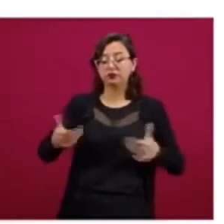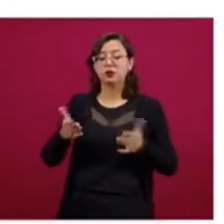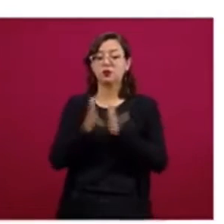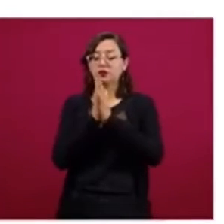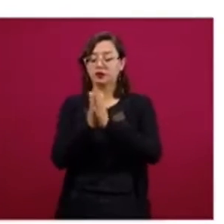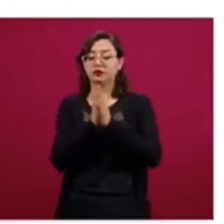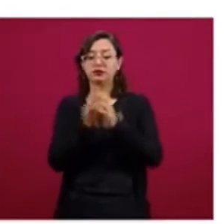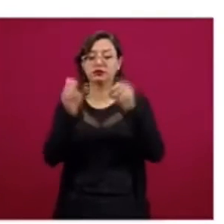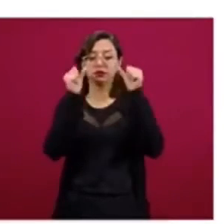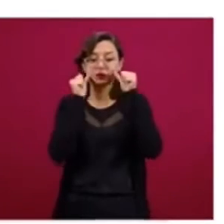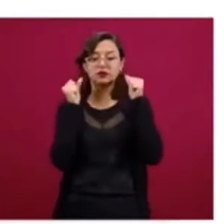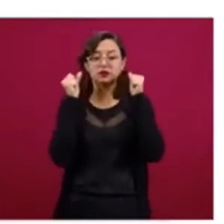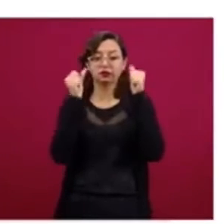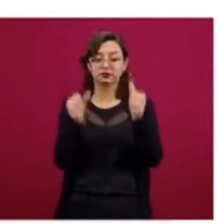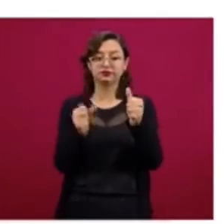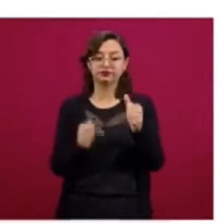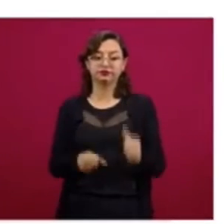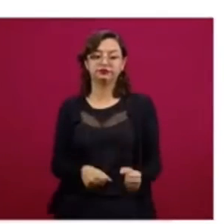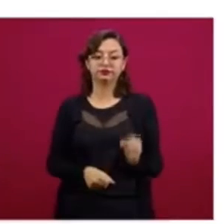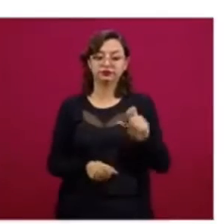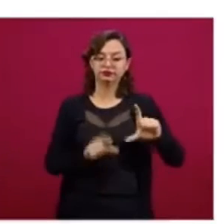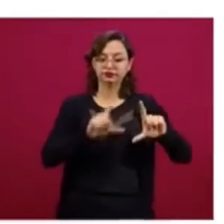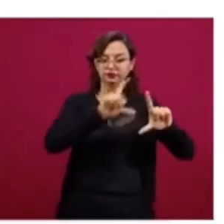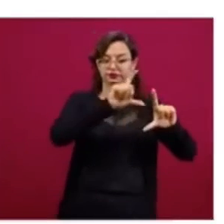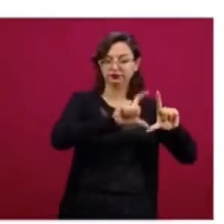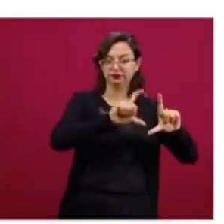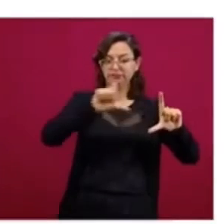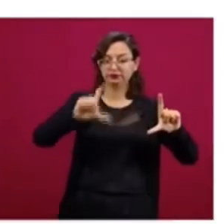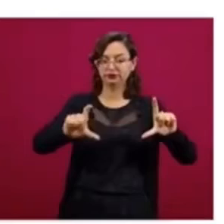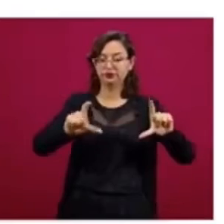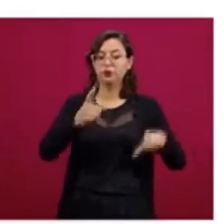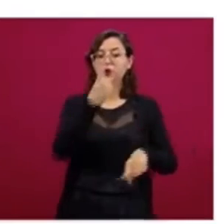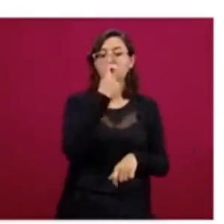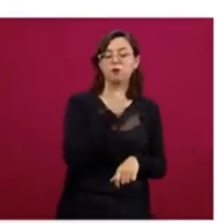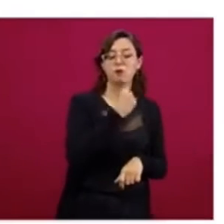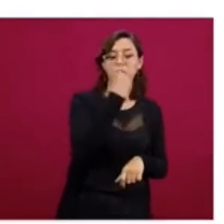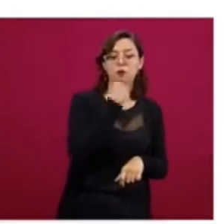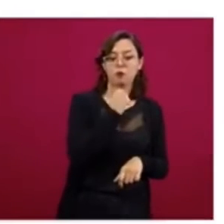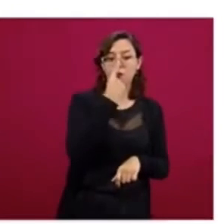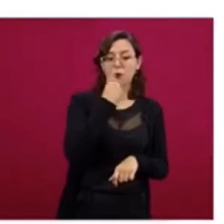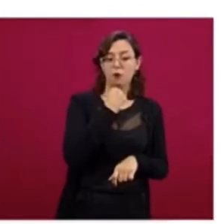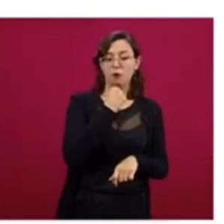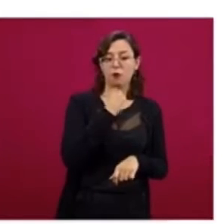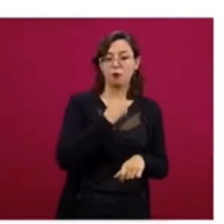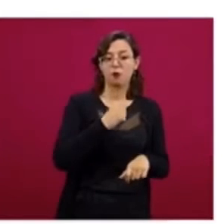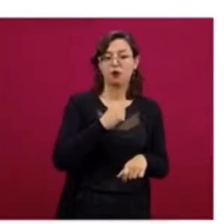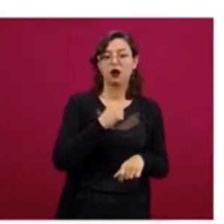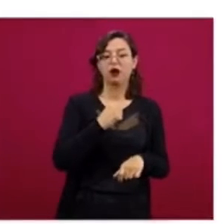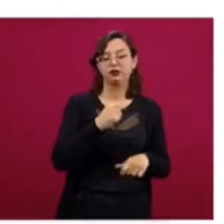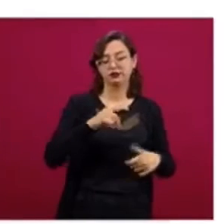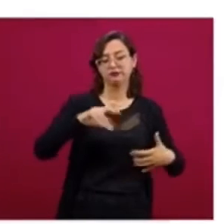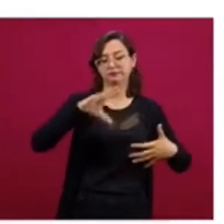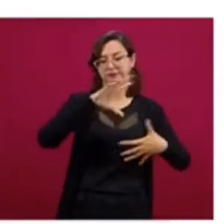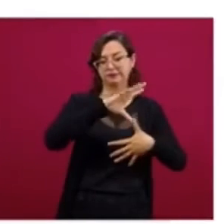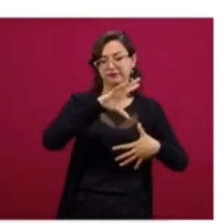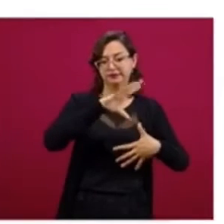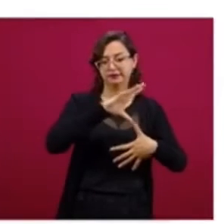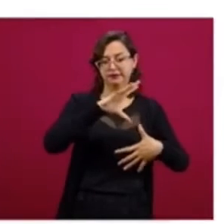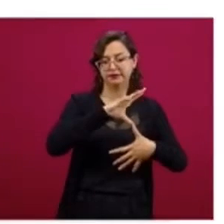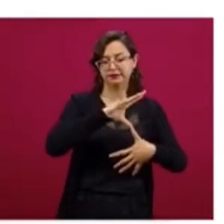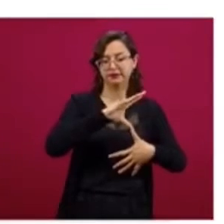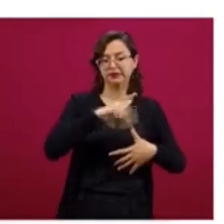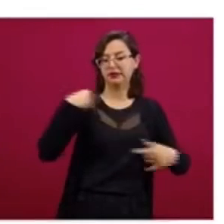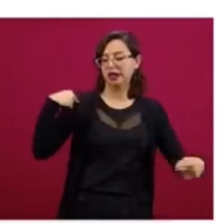estamos viviendo un duelo de nuestra libertad, un duelo de estoy perdiendo